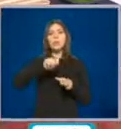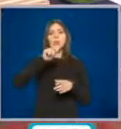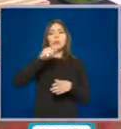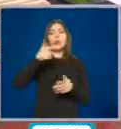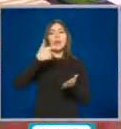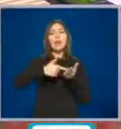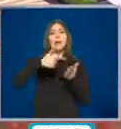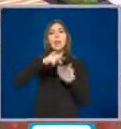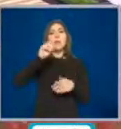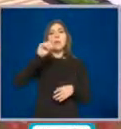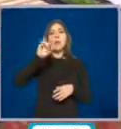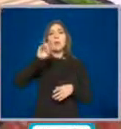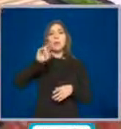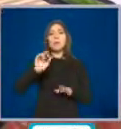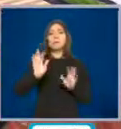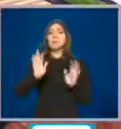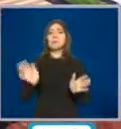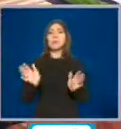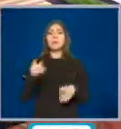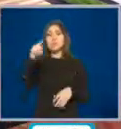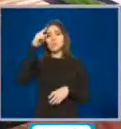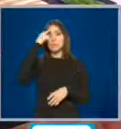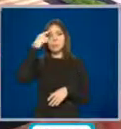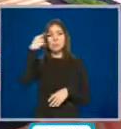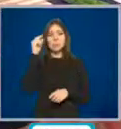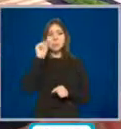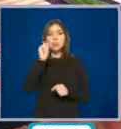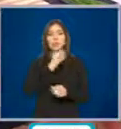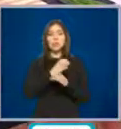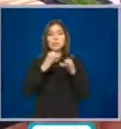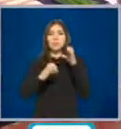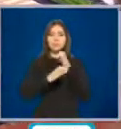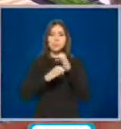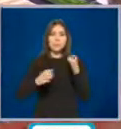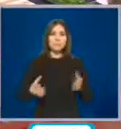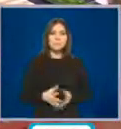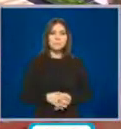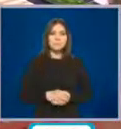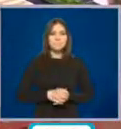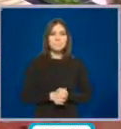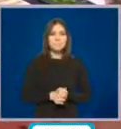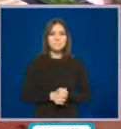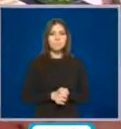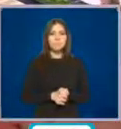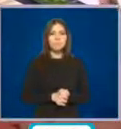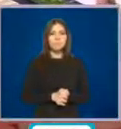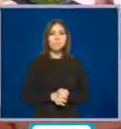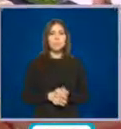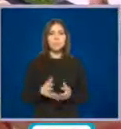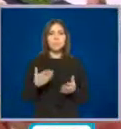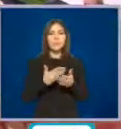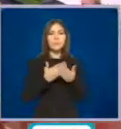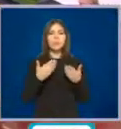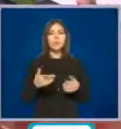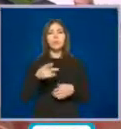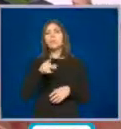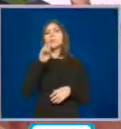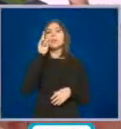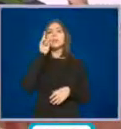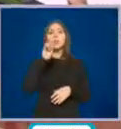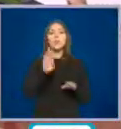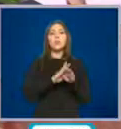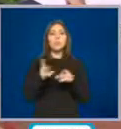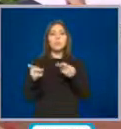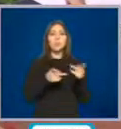Súper fácil, ¿verdad? Pues la verdad, Sencillo. sí, muy sencillos, con muy poquitos ingredientes. Es correcto. Bueno, pues chicos, el día de hoy casi nada más me van a ver.